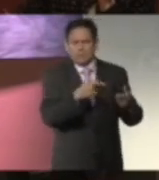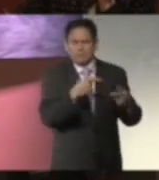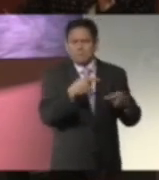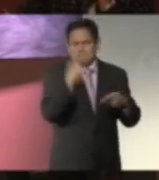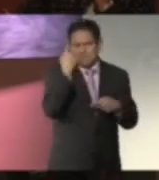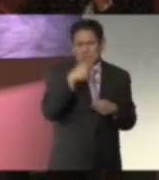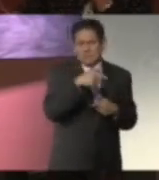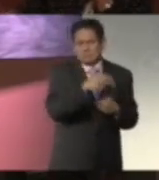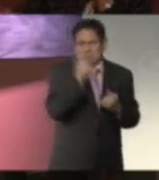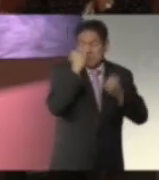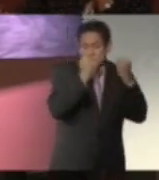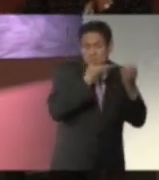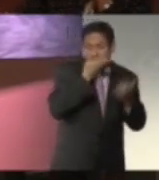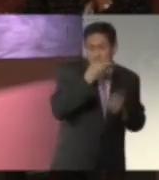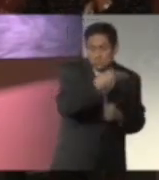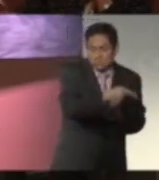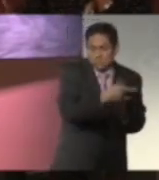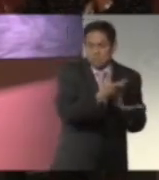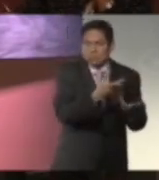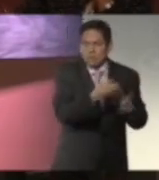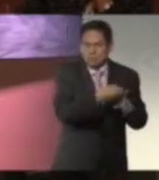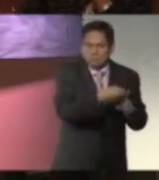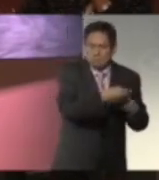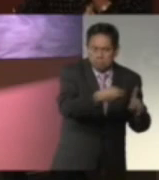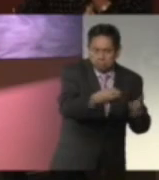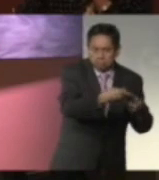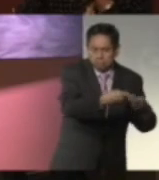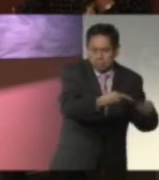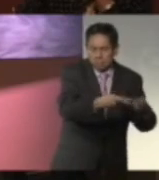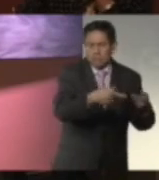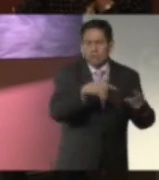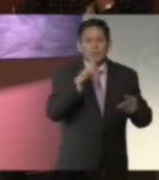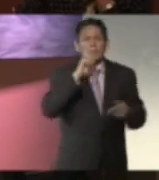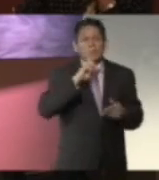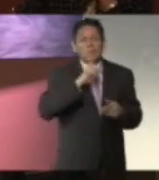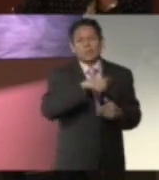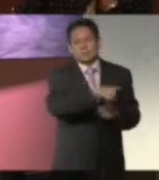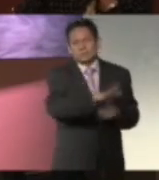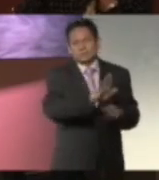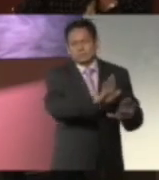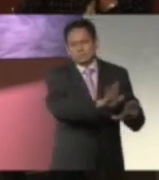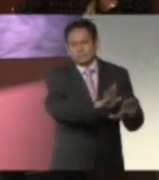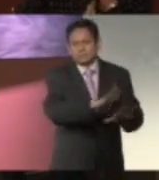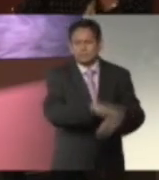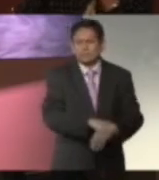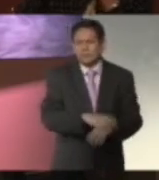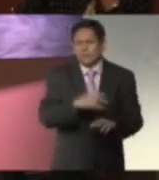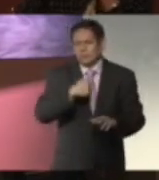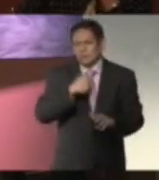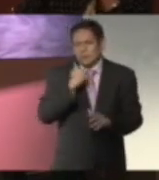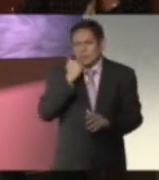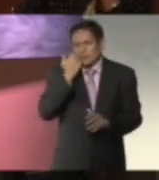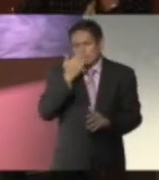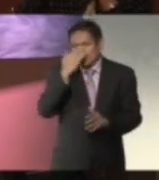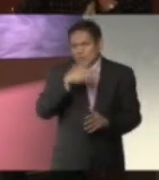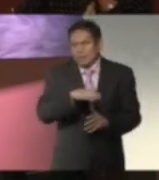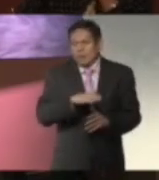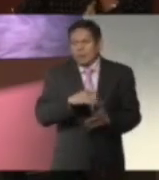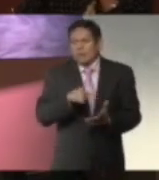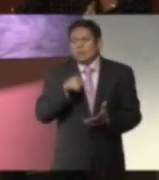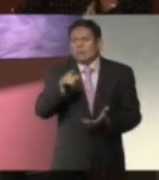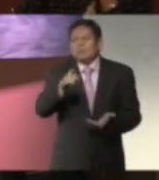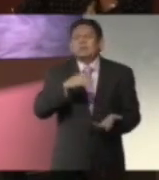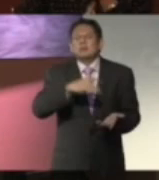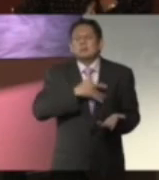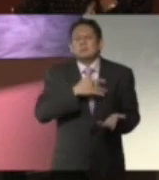y también por otro lado a las mujeres. Solo quisiera saber qué piensas